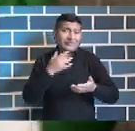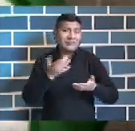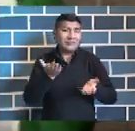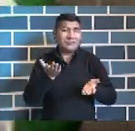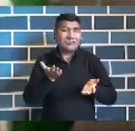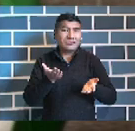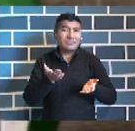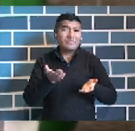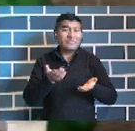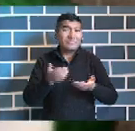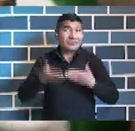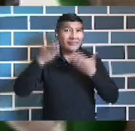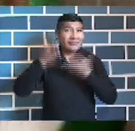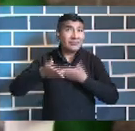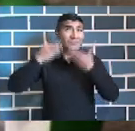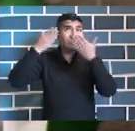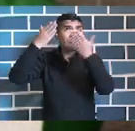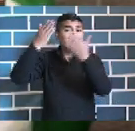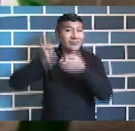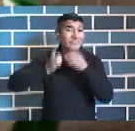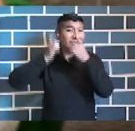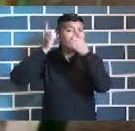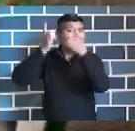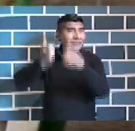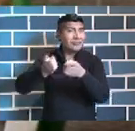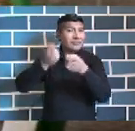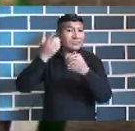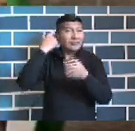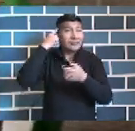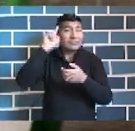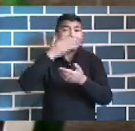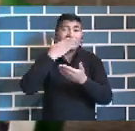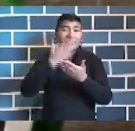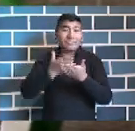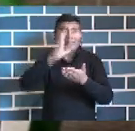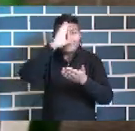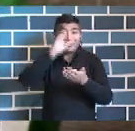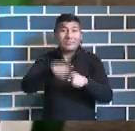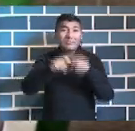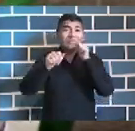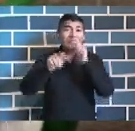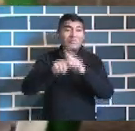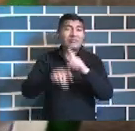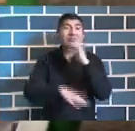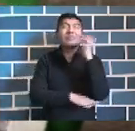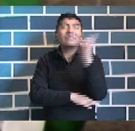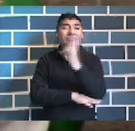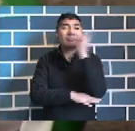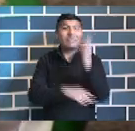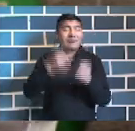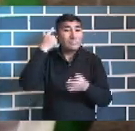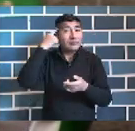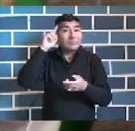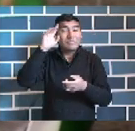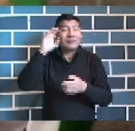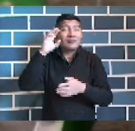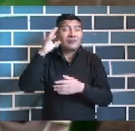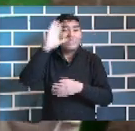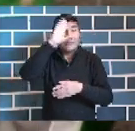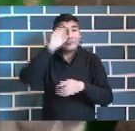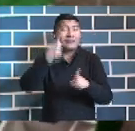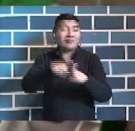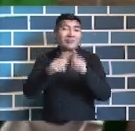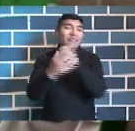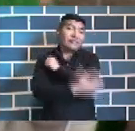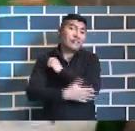cuanto se entrega y se dona para el bien de los hermanos bolivianos, para el bien de los hermanos del campo,